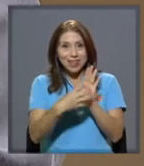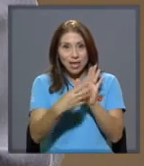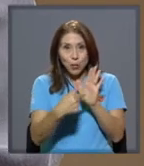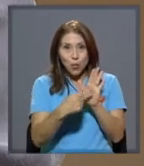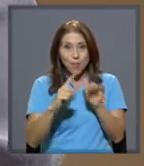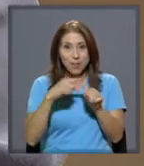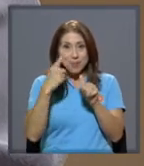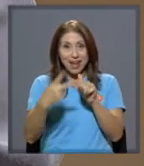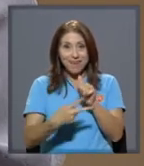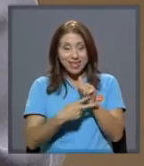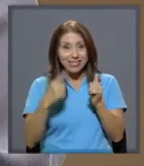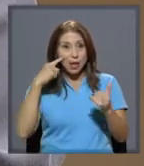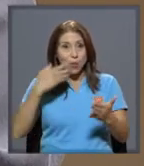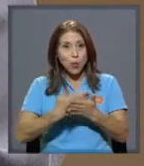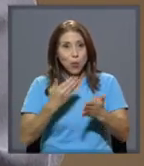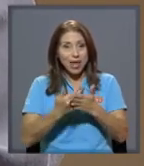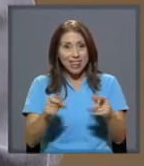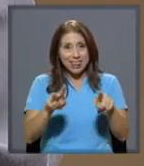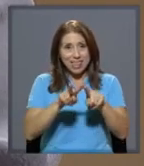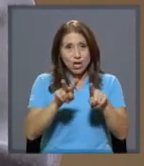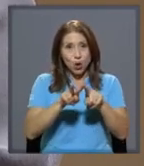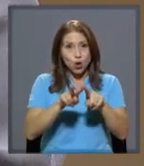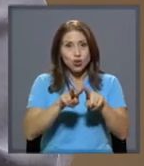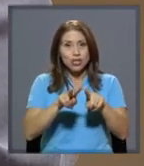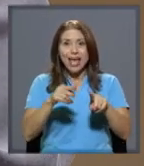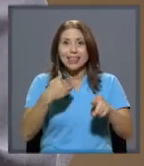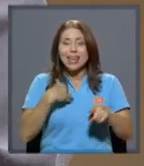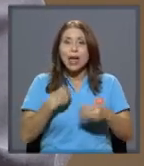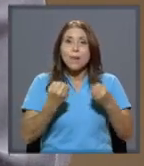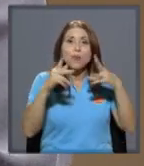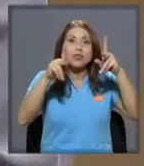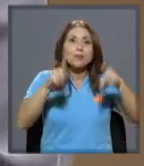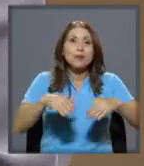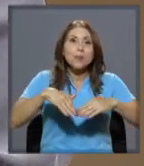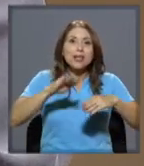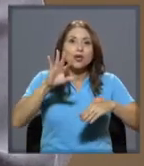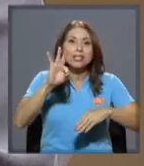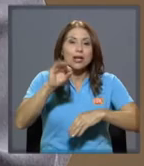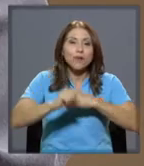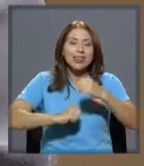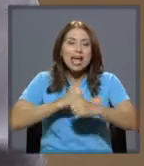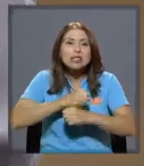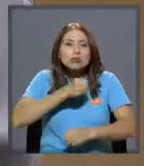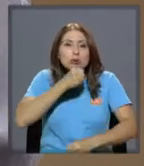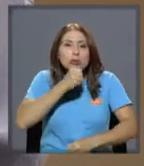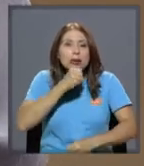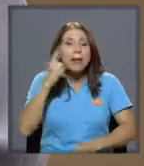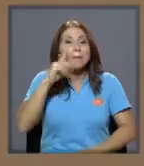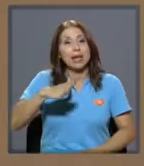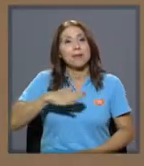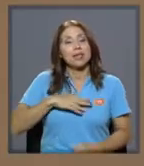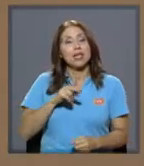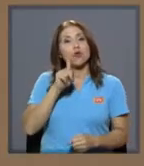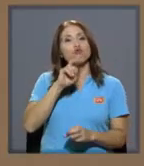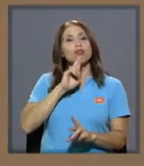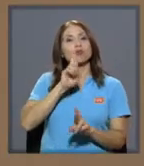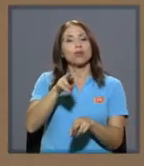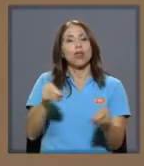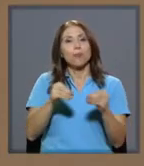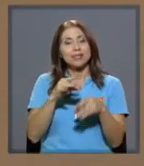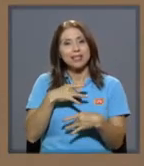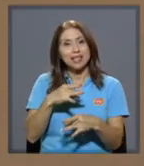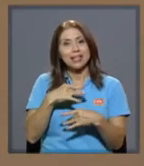de que Nicoya podía tener una alta presencia de nonagenarios, para mí uno de los resultados más interesantes